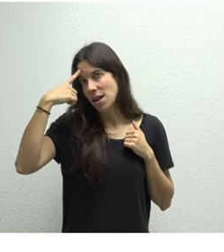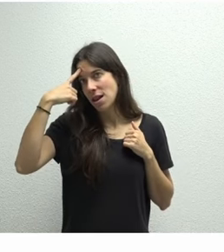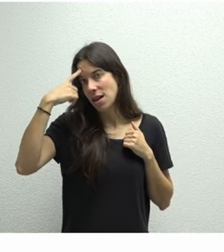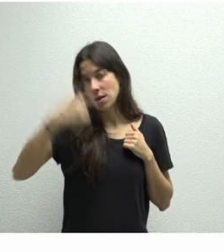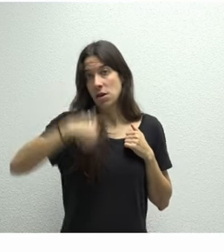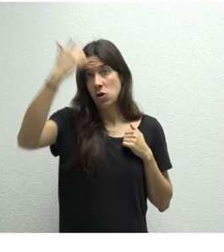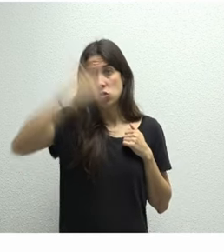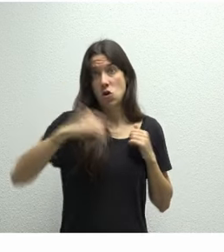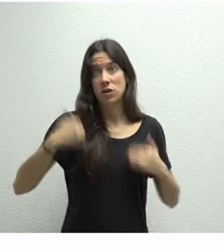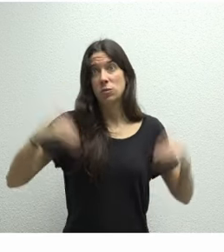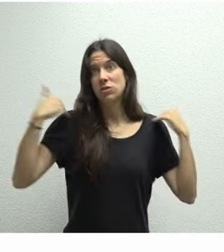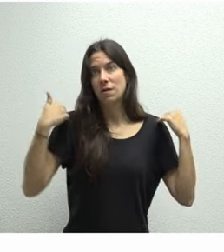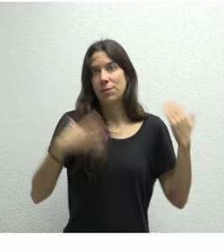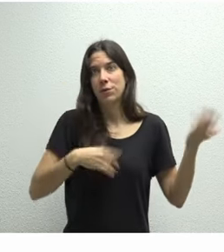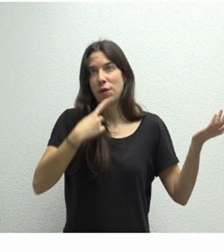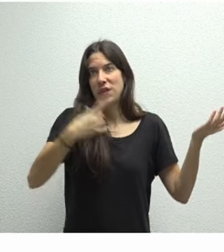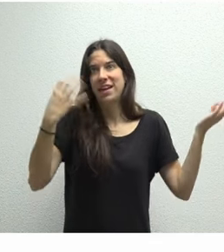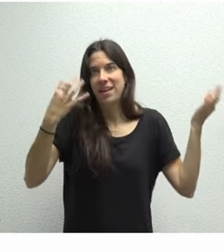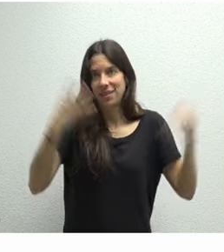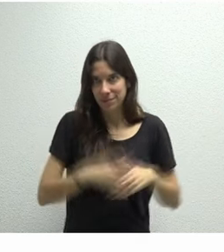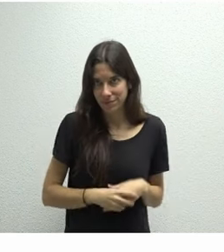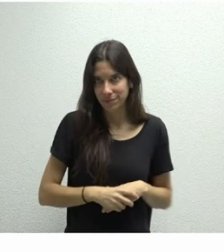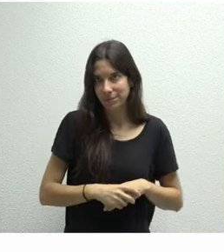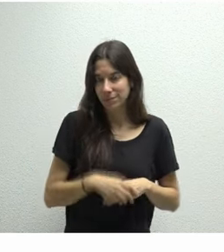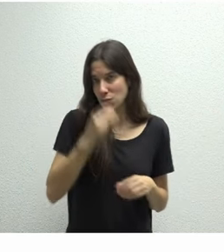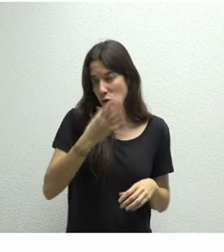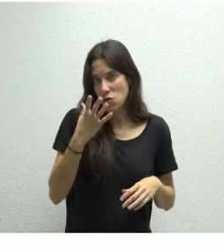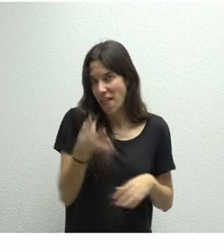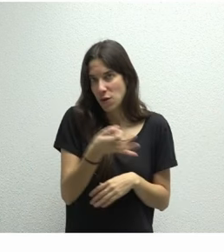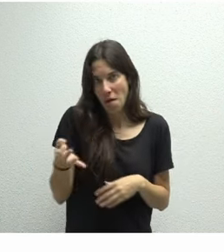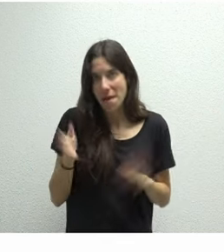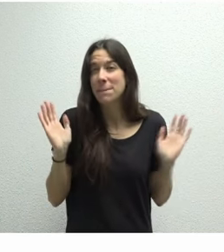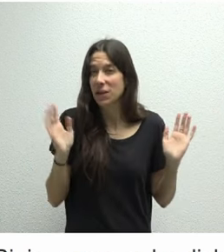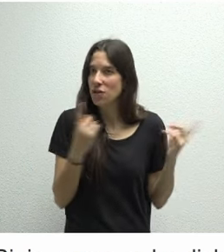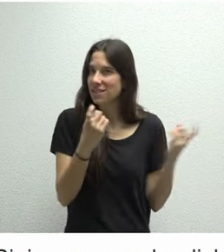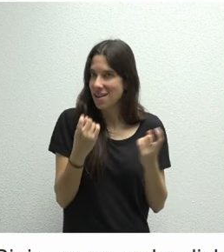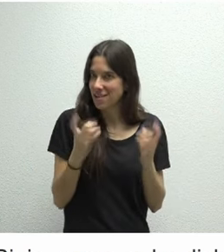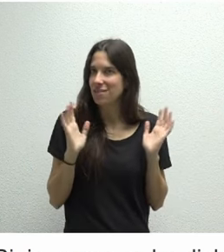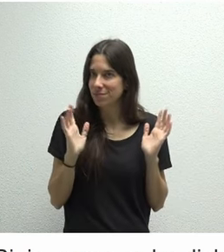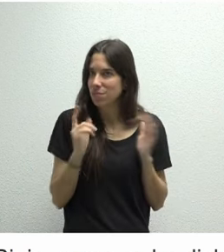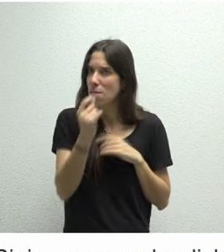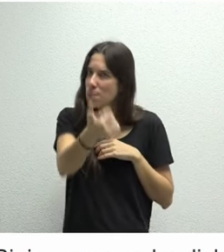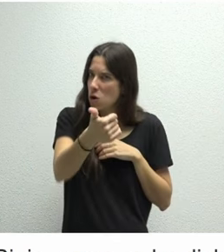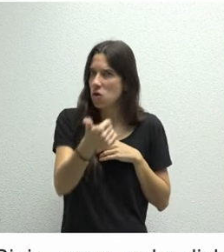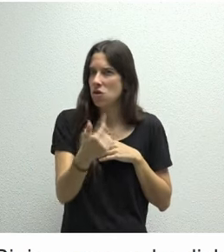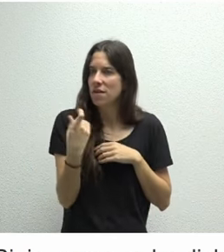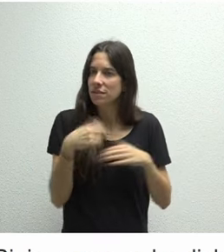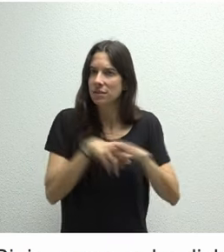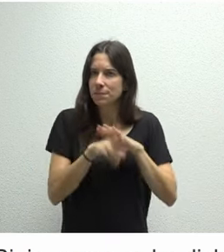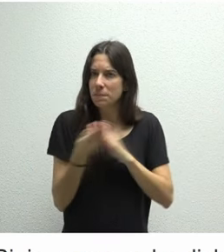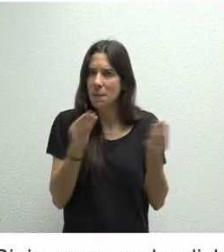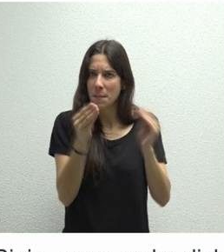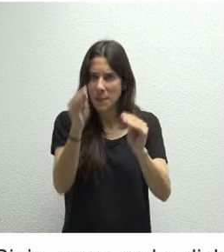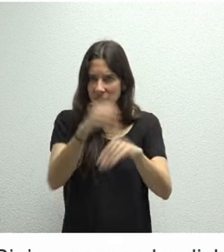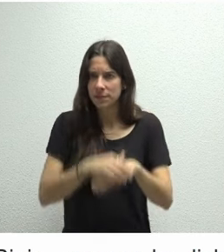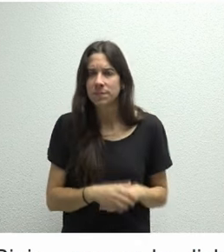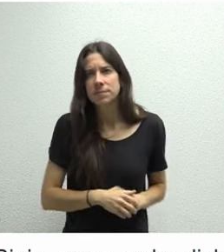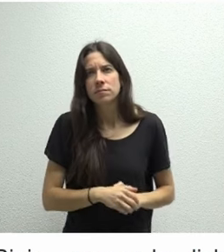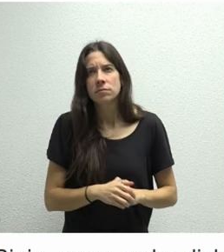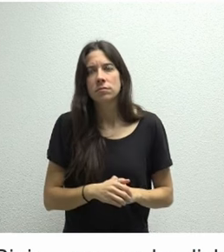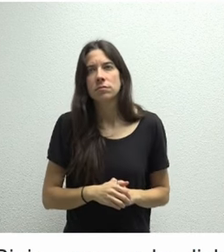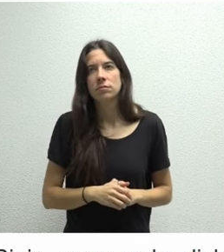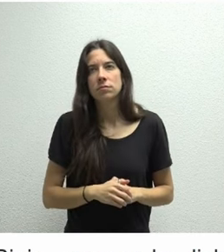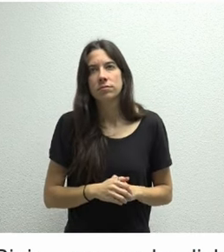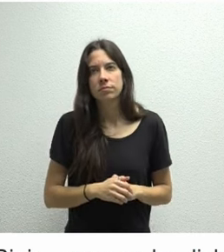responsable que voy a decir eh es adecuada pero es escasa es decir necesitamos eh